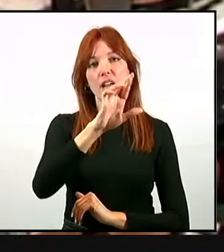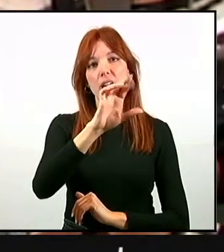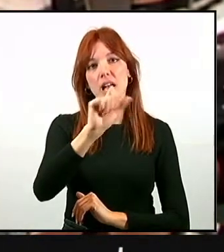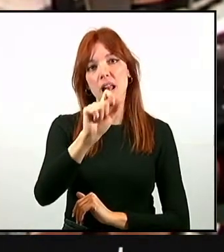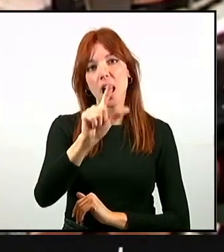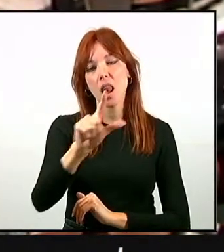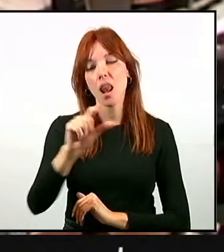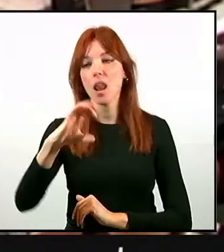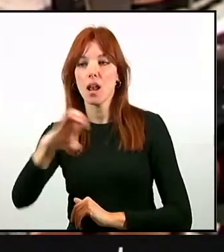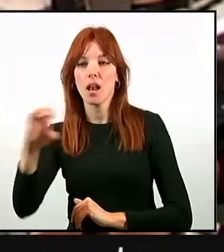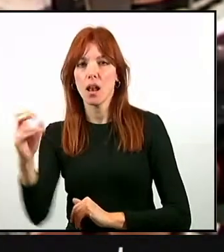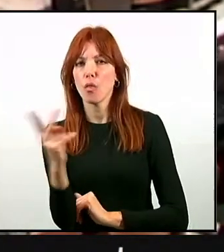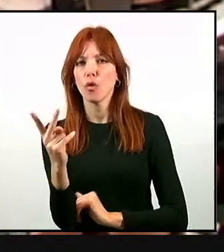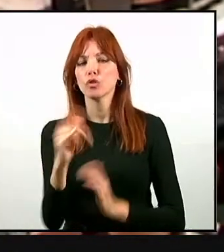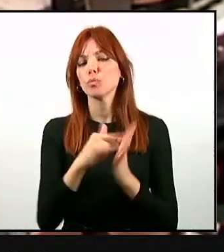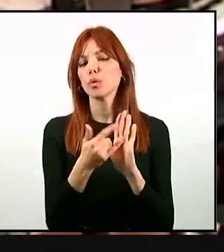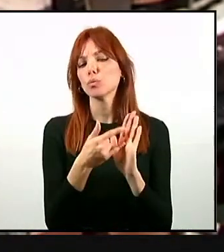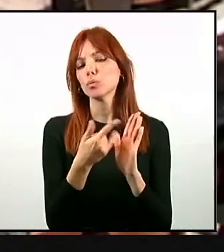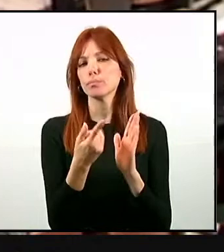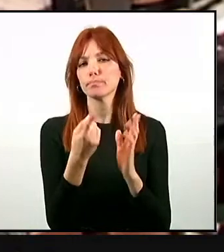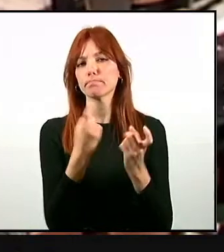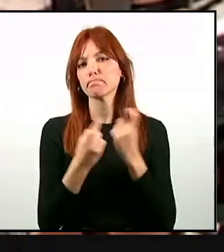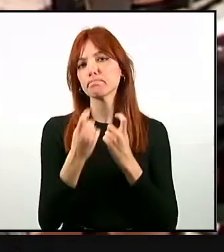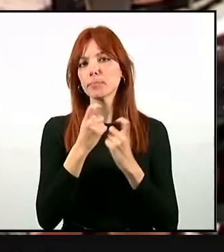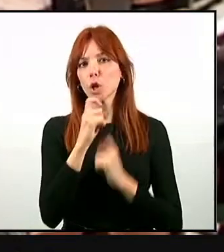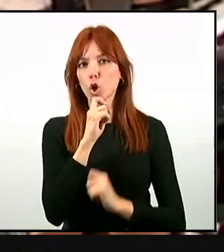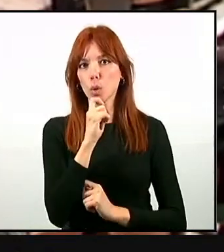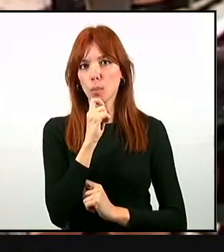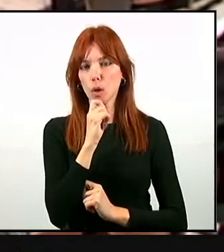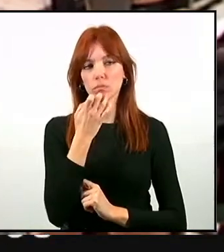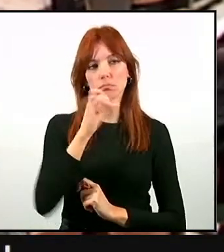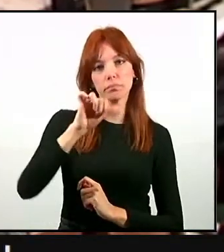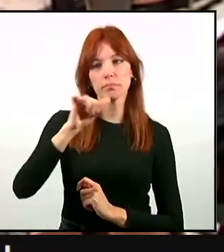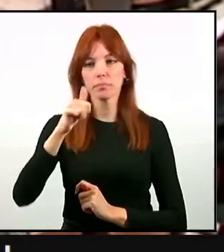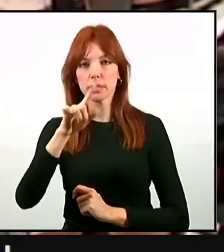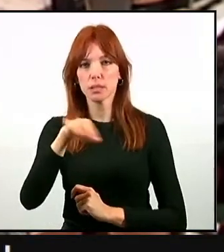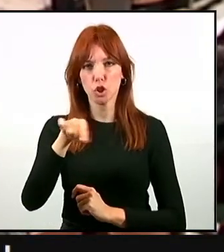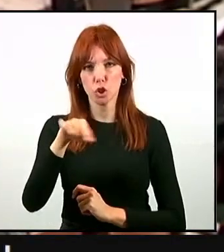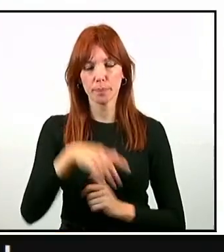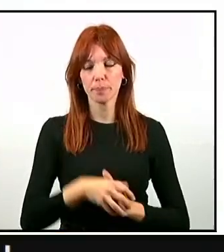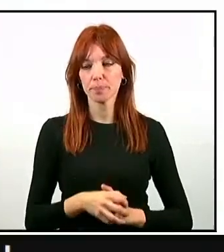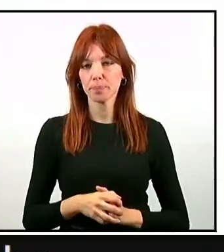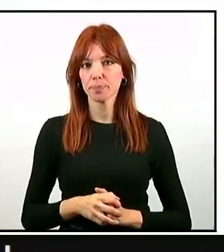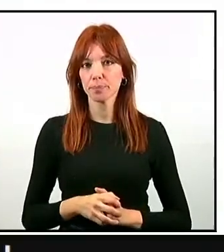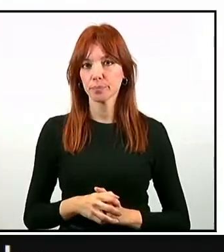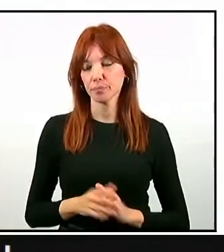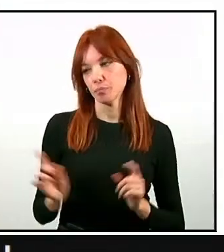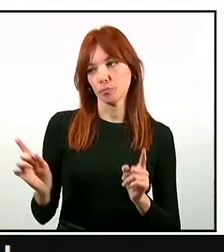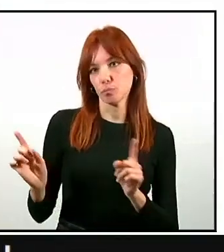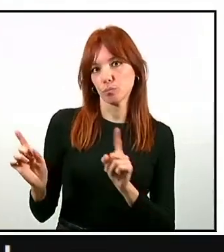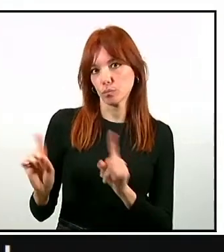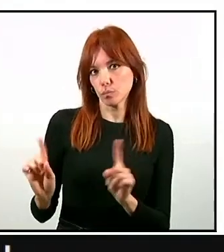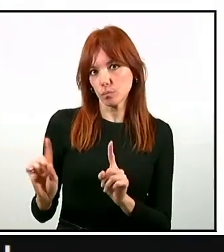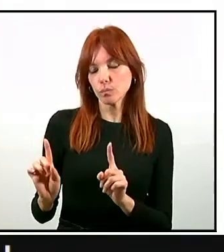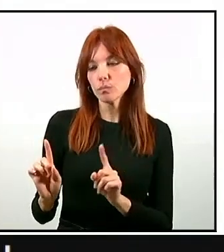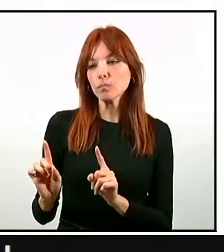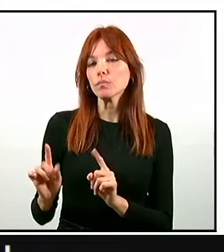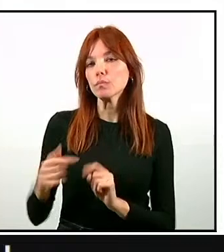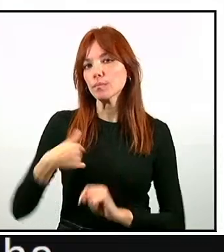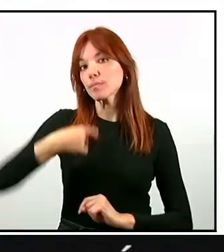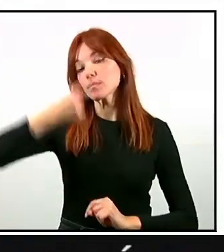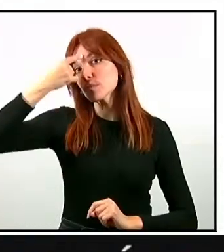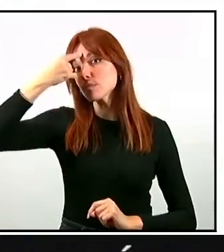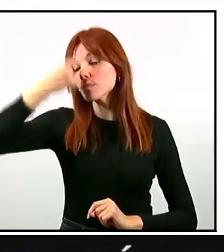gustaría saber un poco cómo van esos proyectos hacia adelante, no sé si se ha hablado de ellos. No, en estos momentos yo sé